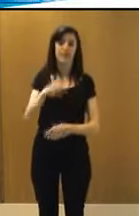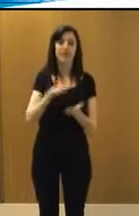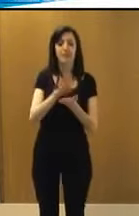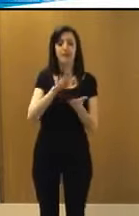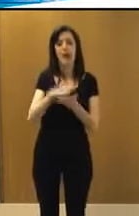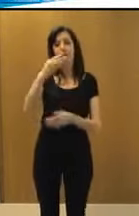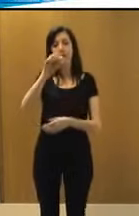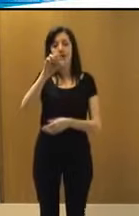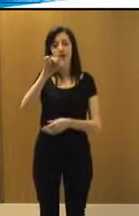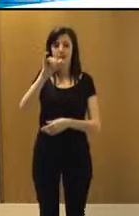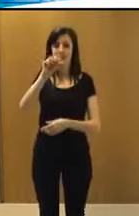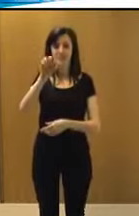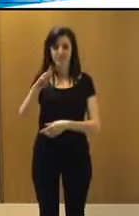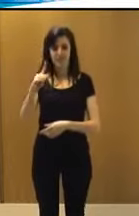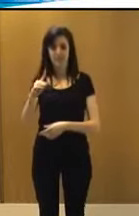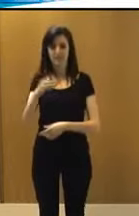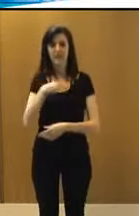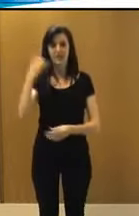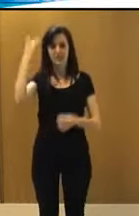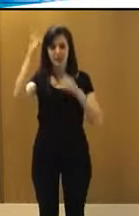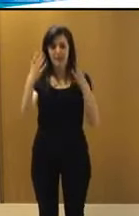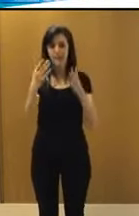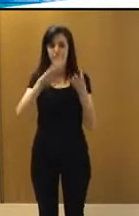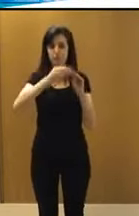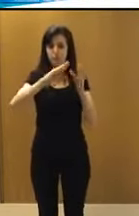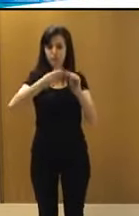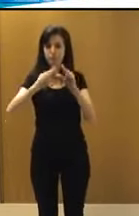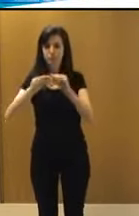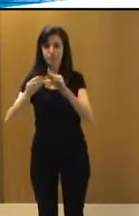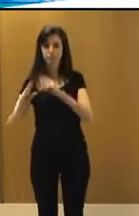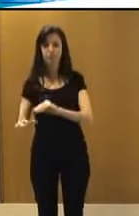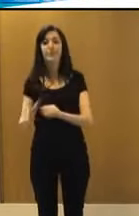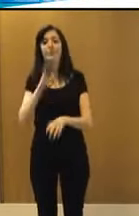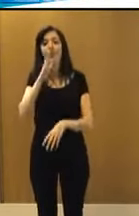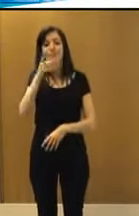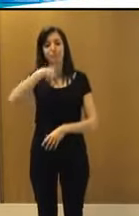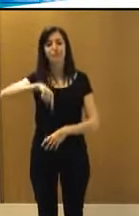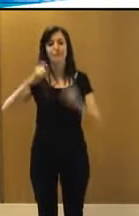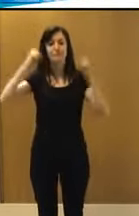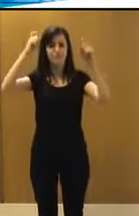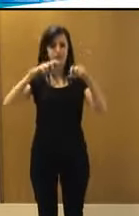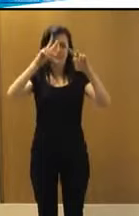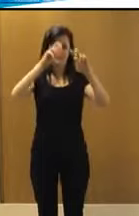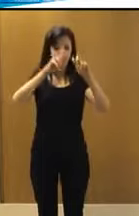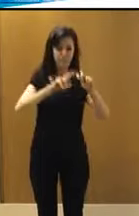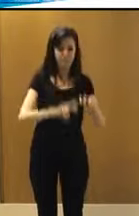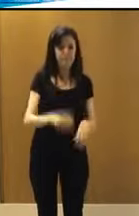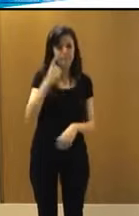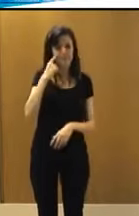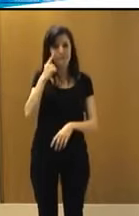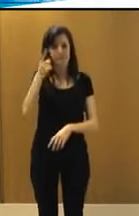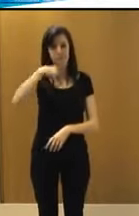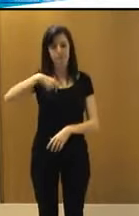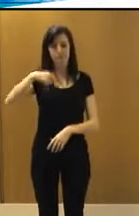también de la editorial Bayar, ofertar actividades un poco a la carta, y por eso hacemos estos esfuerzos de